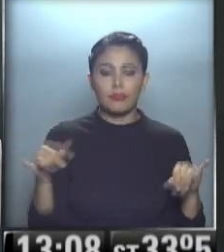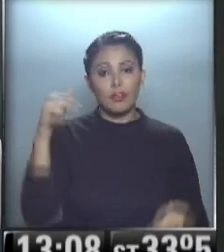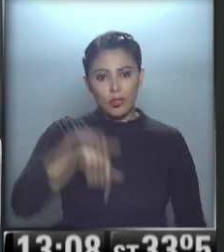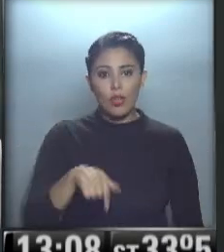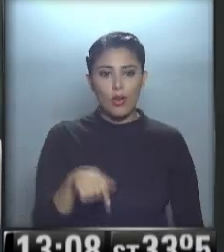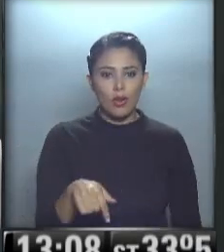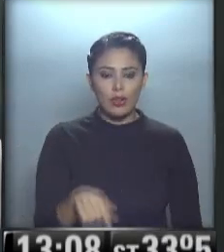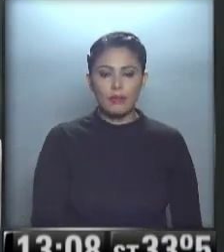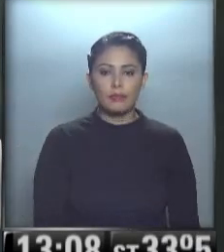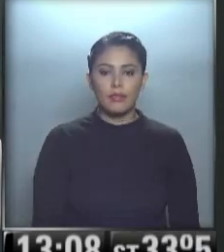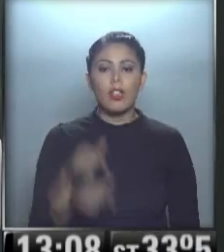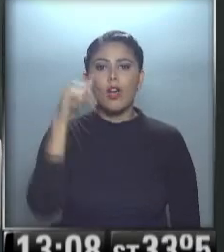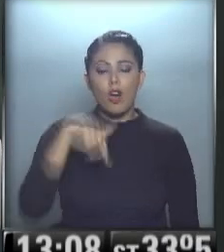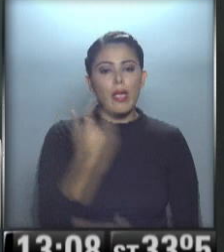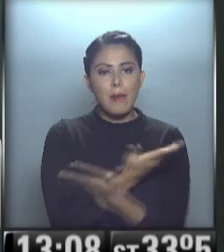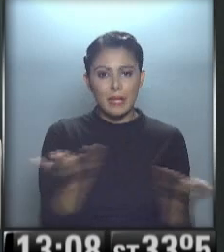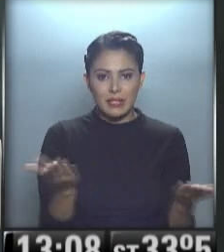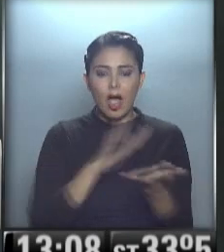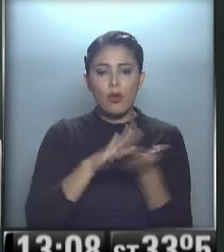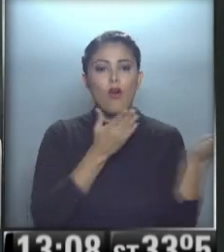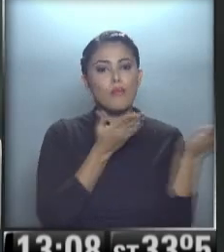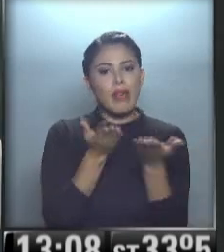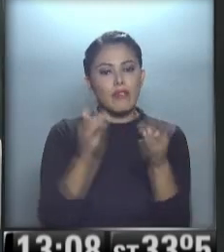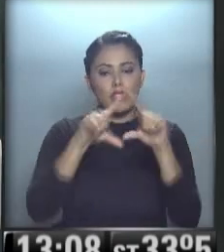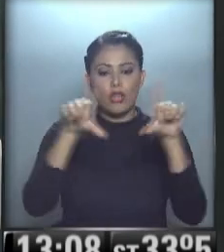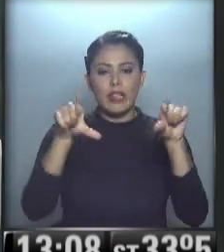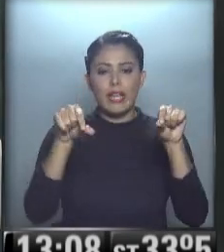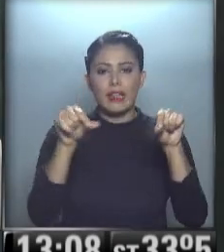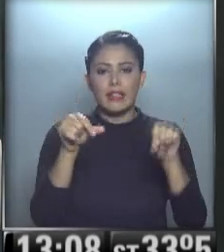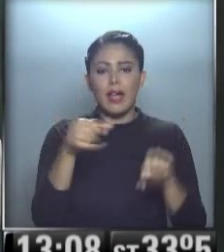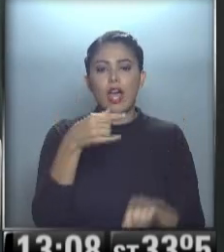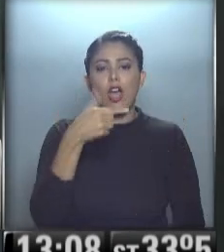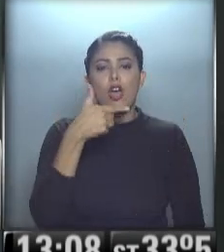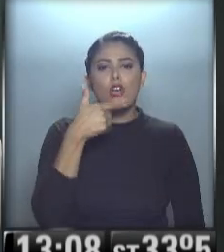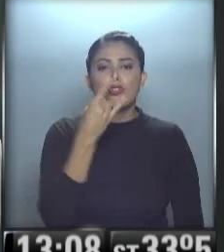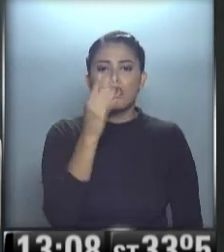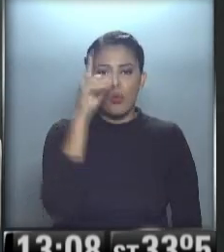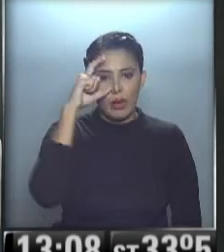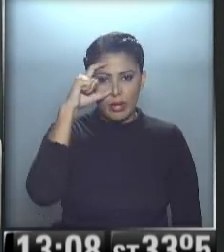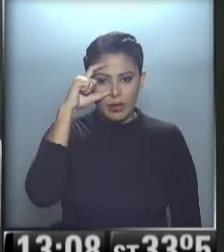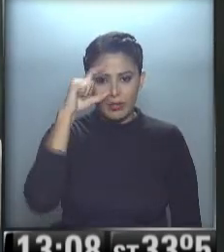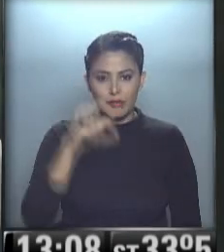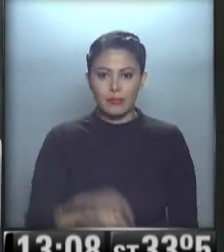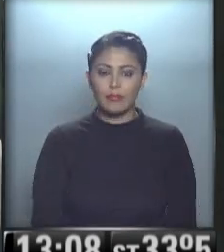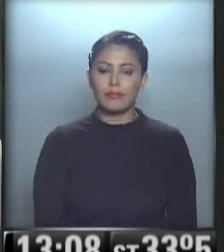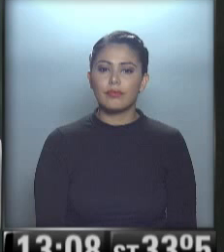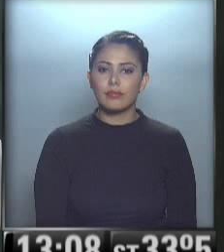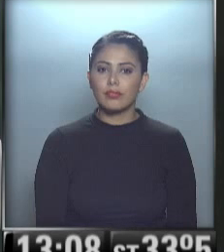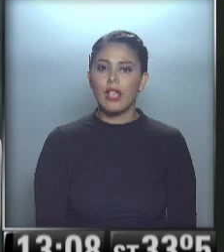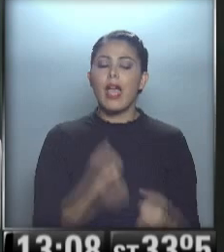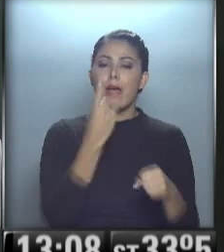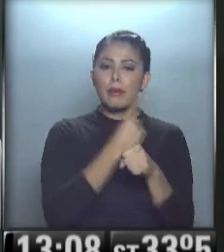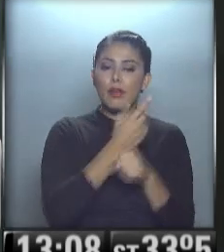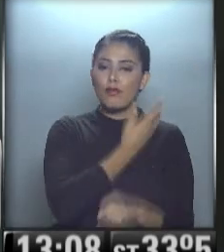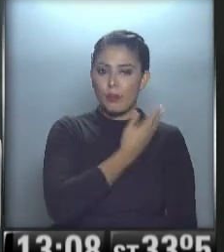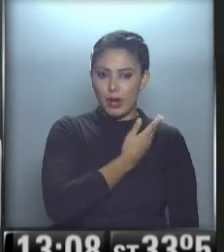hoy hoy venimos a presentar un nuevo beneficio para la tarjeta eh sub desde el primero de